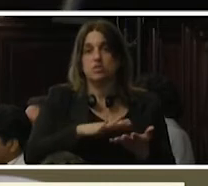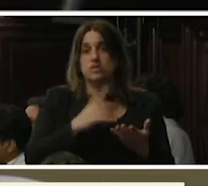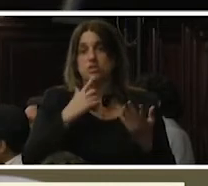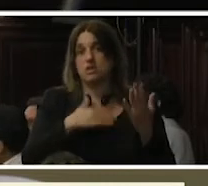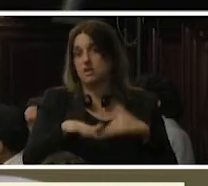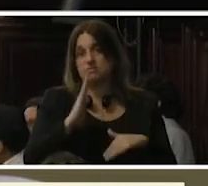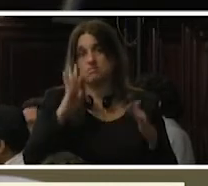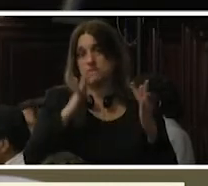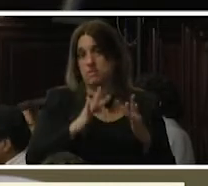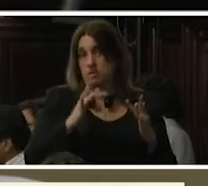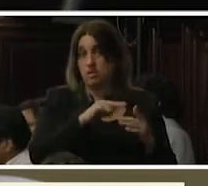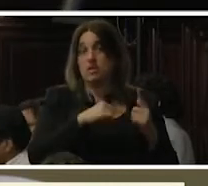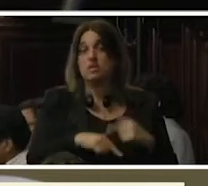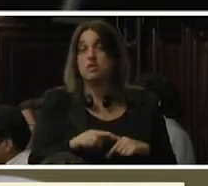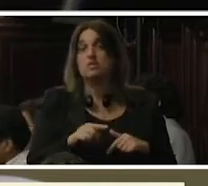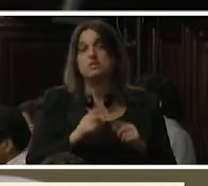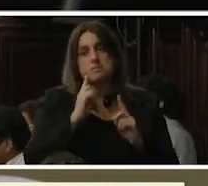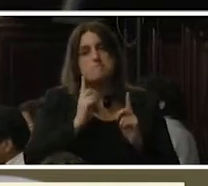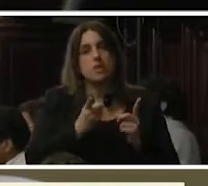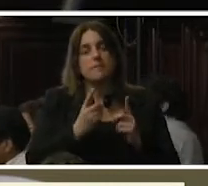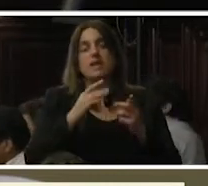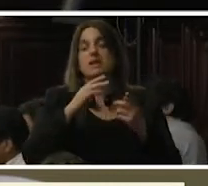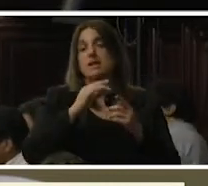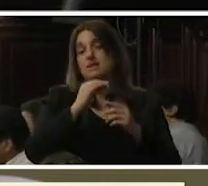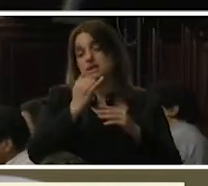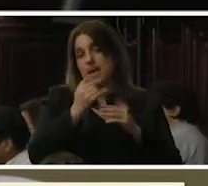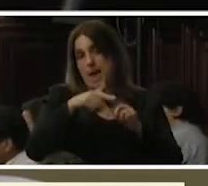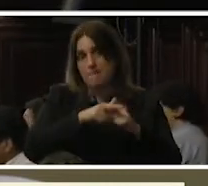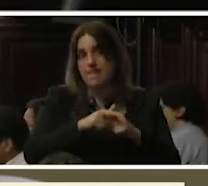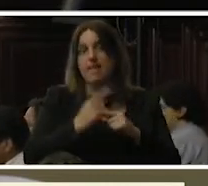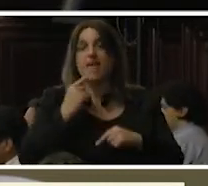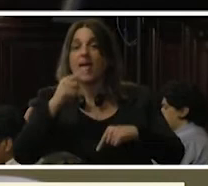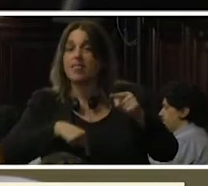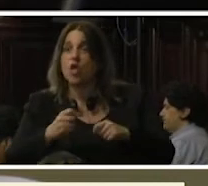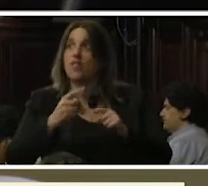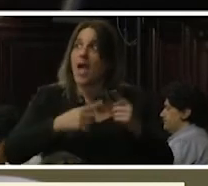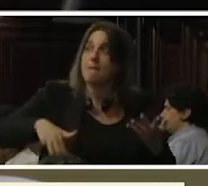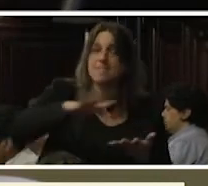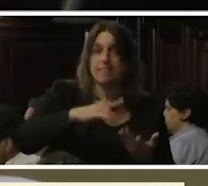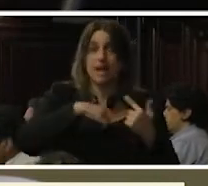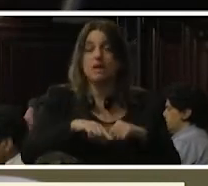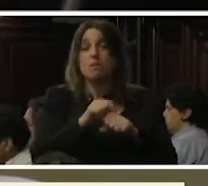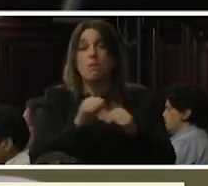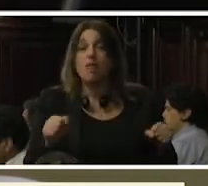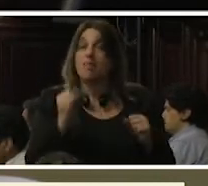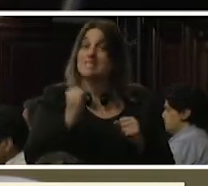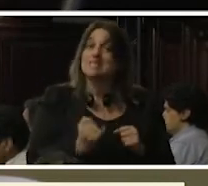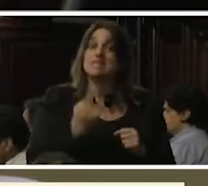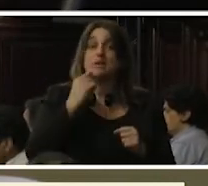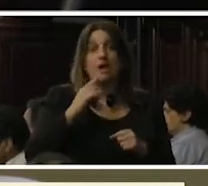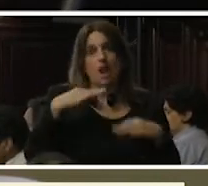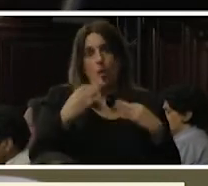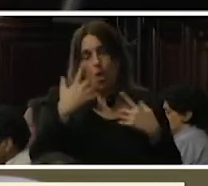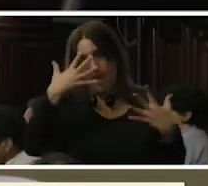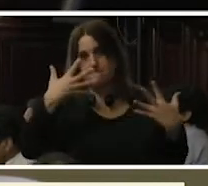intangibilidad. Incluir en los instrumentos de gestión ambiental un capítulo específico destinado a determinar potenciales impactos a